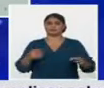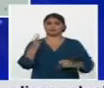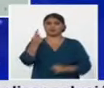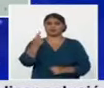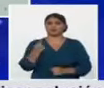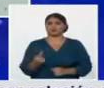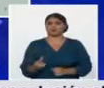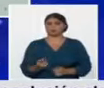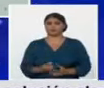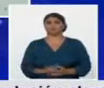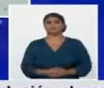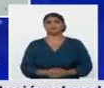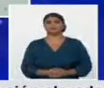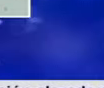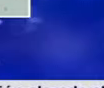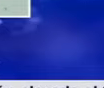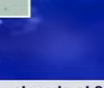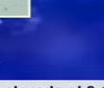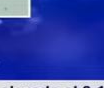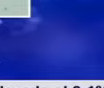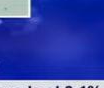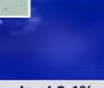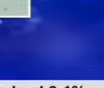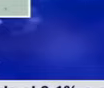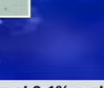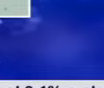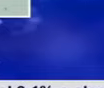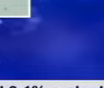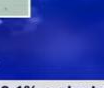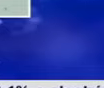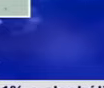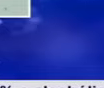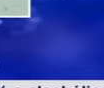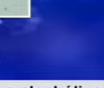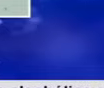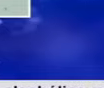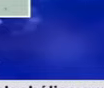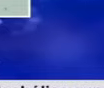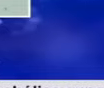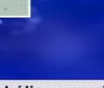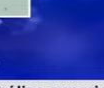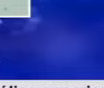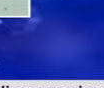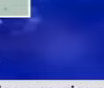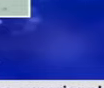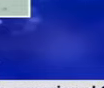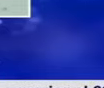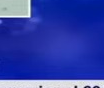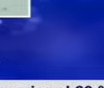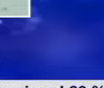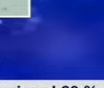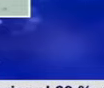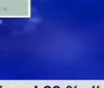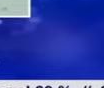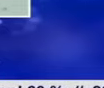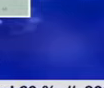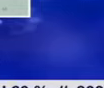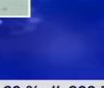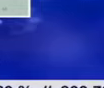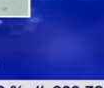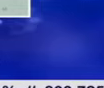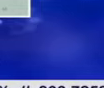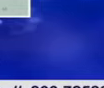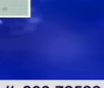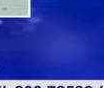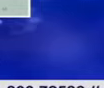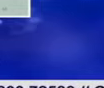cada uno, un incremento de la transmisión en este territorio. La Habana incrementa también